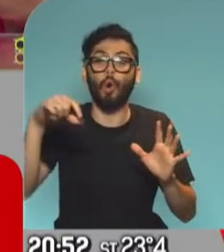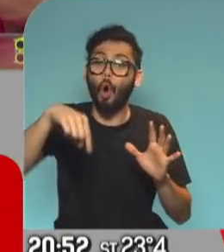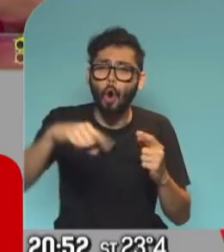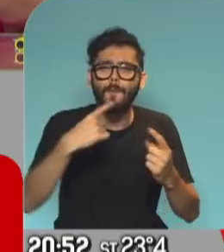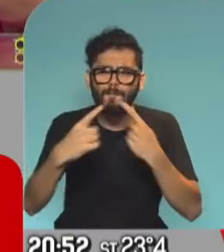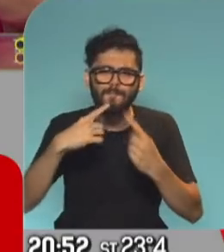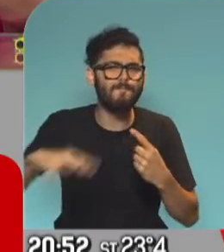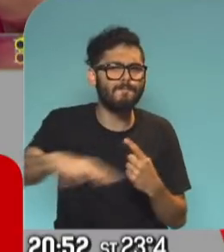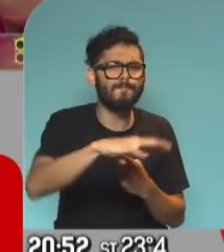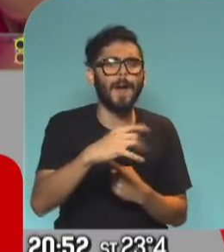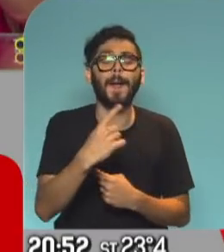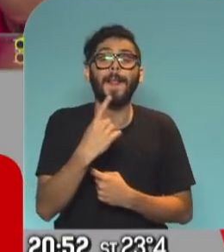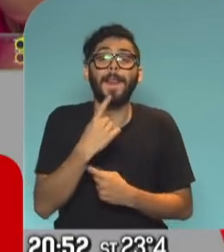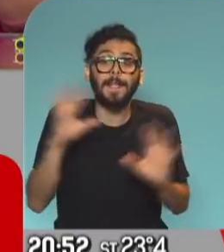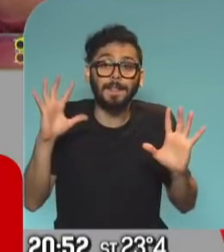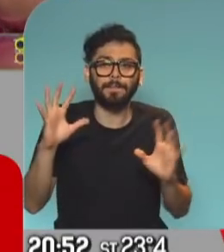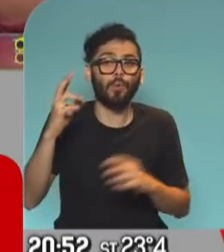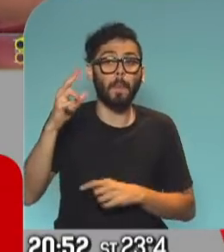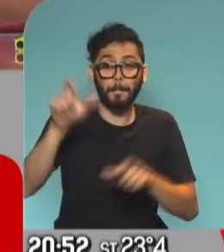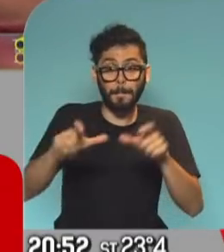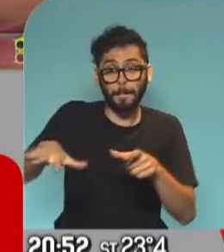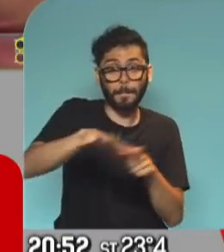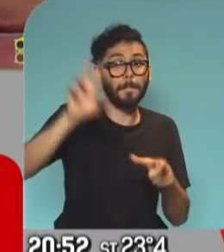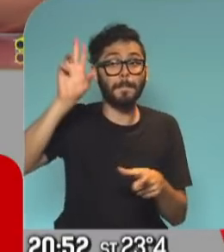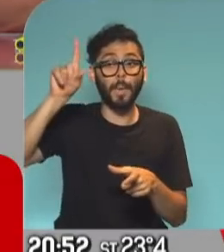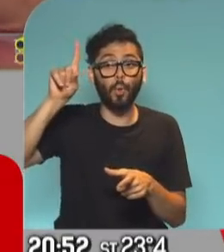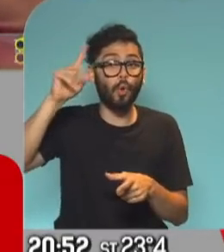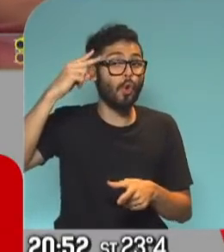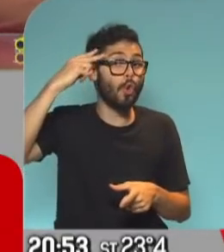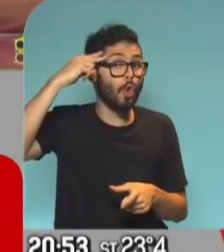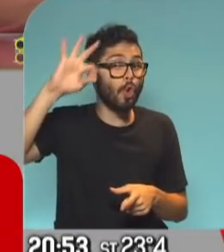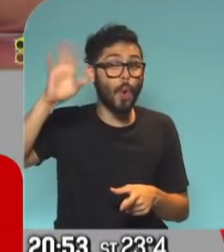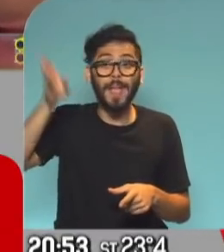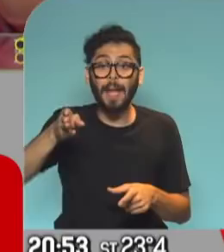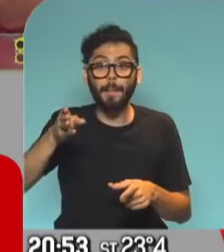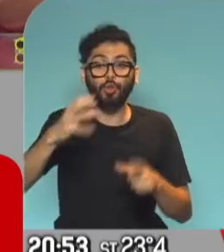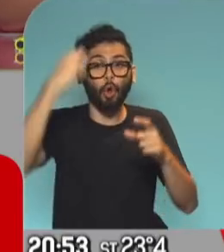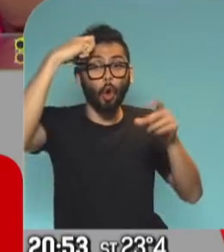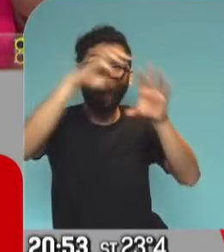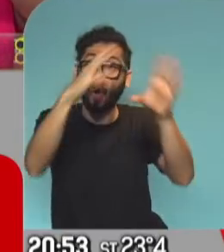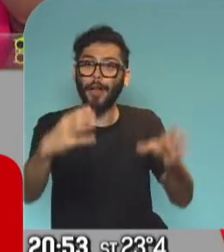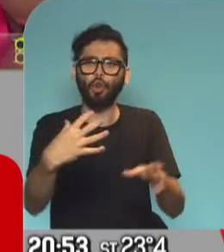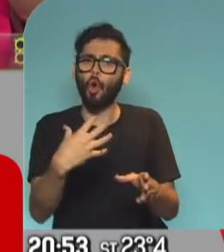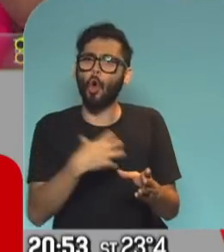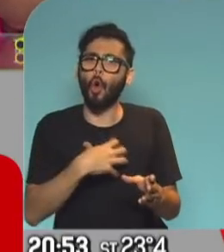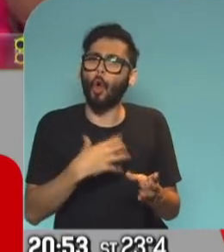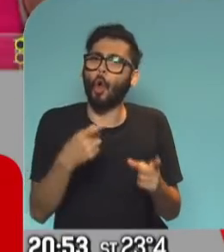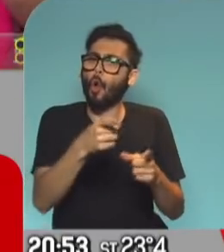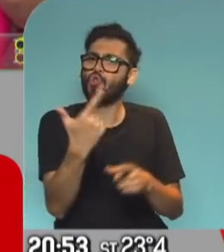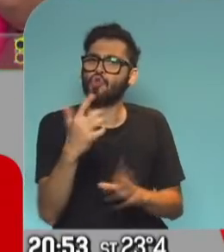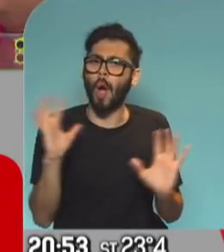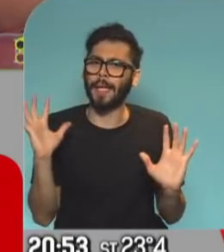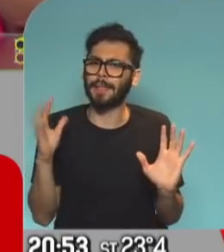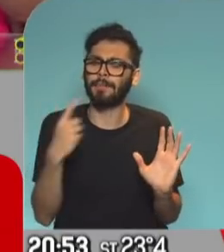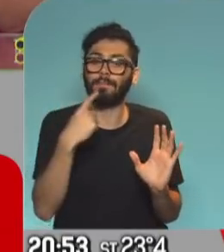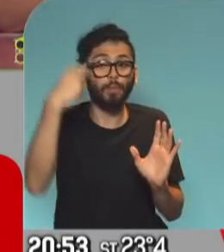hoy salió una encuesta donde el 90% de los peruanos no confía en su Congreso. Es de las instituciones democráticas, los